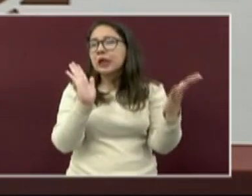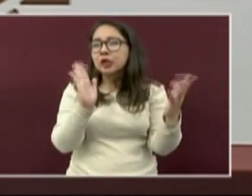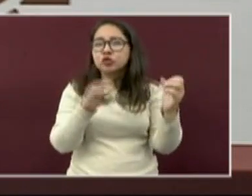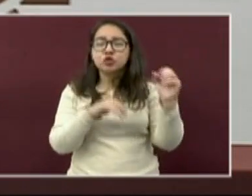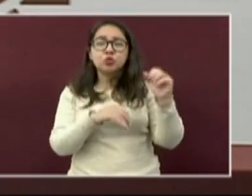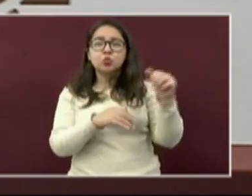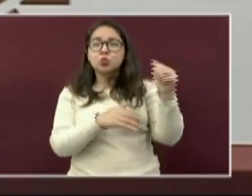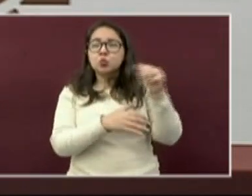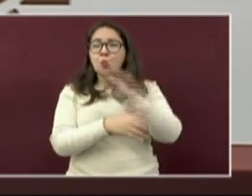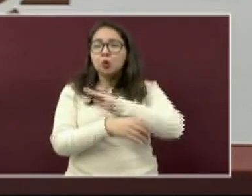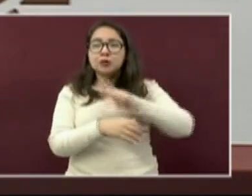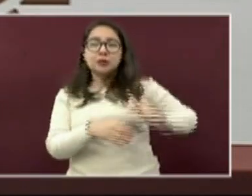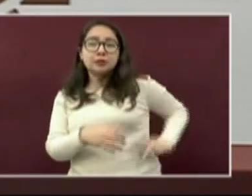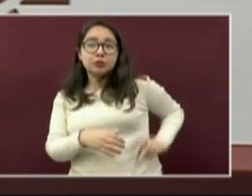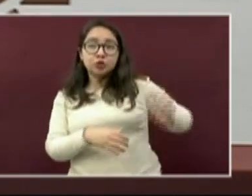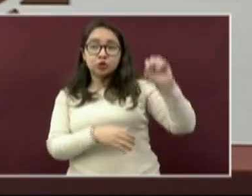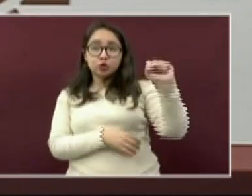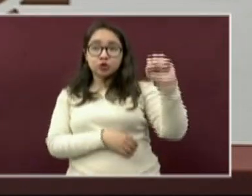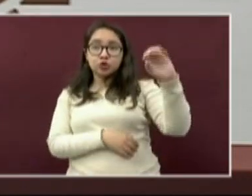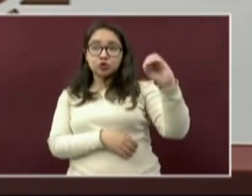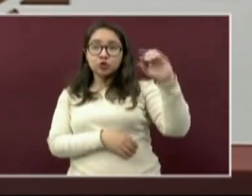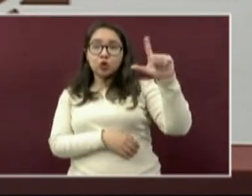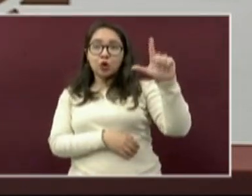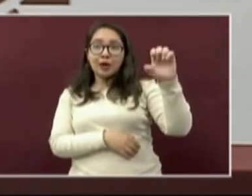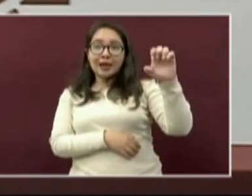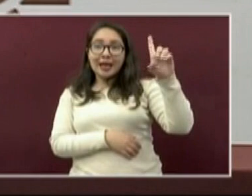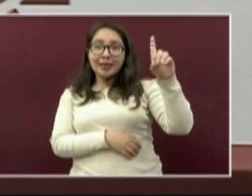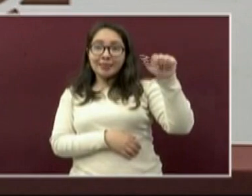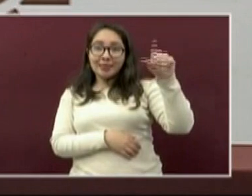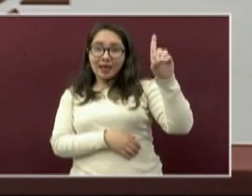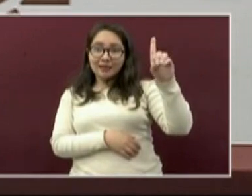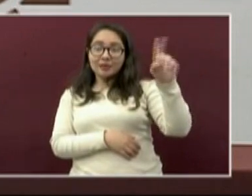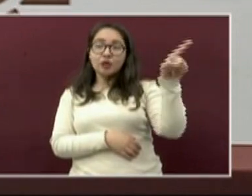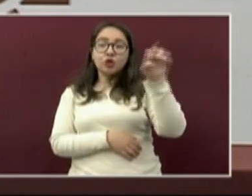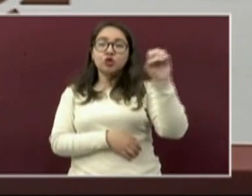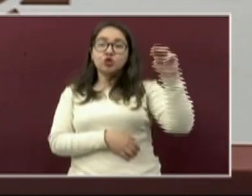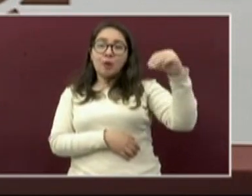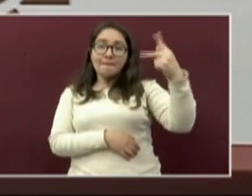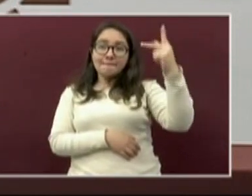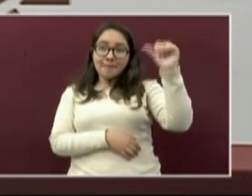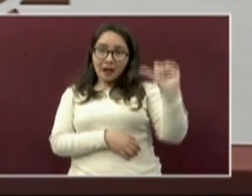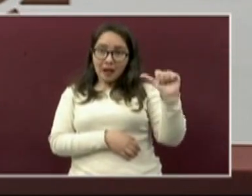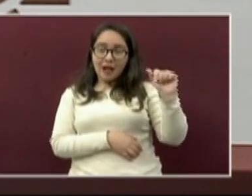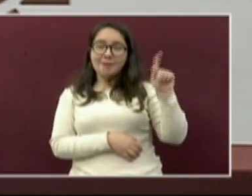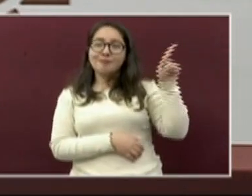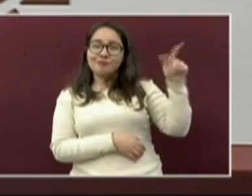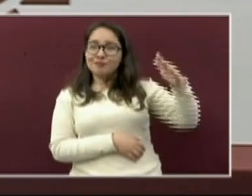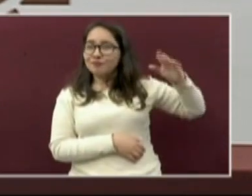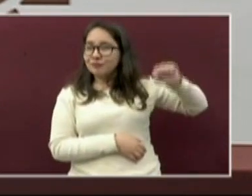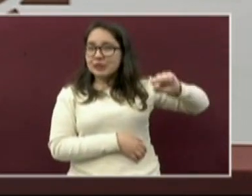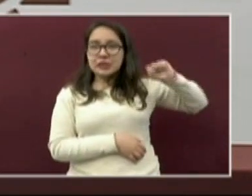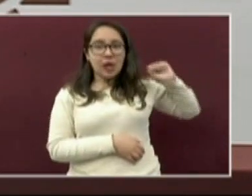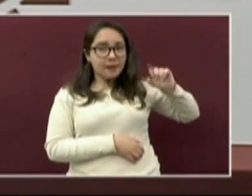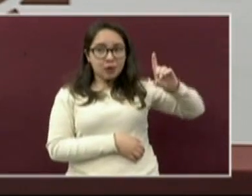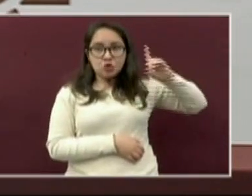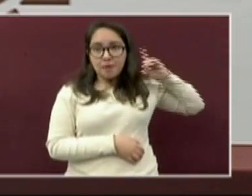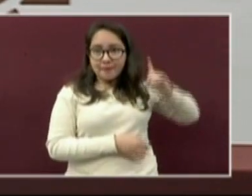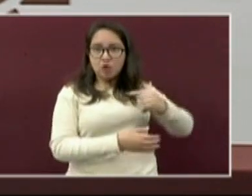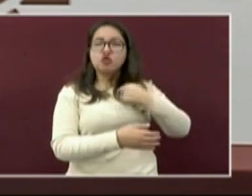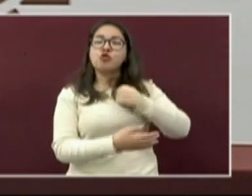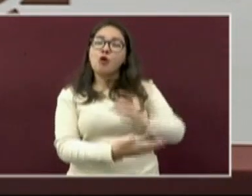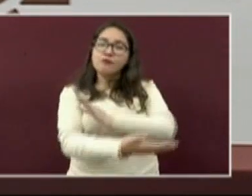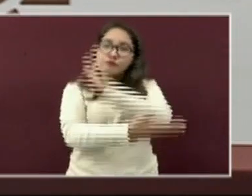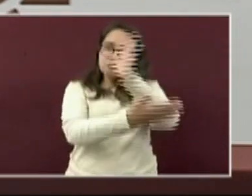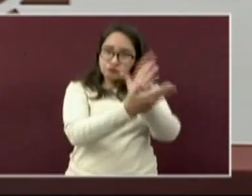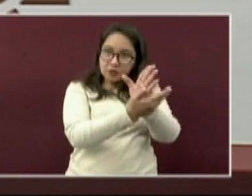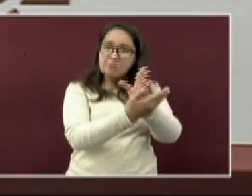son para municipio platicando con los habitantes hermanos de los de los pueblos